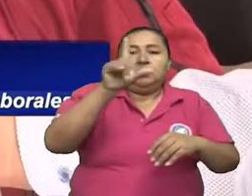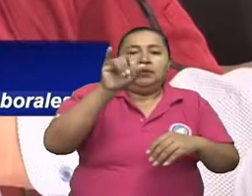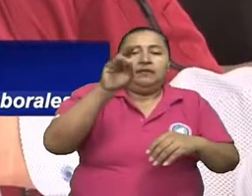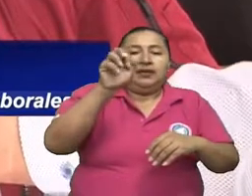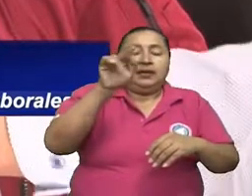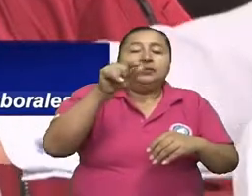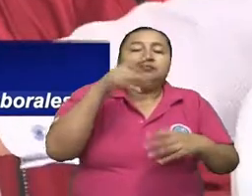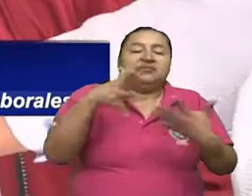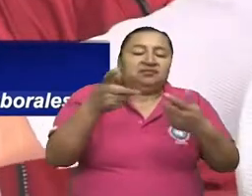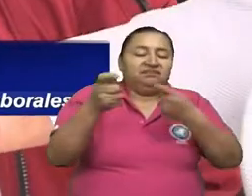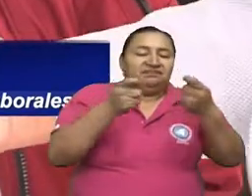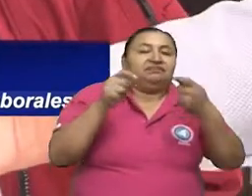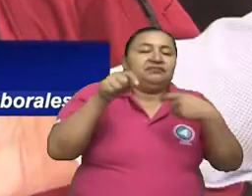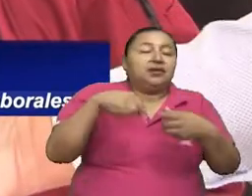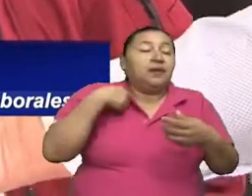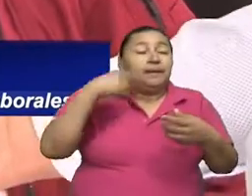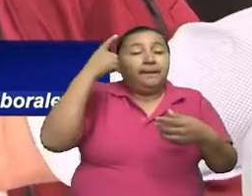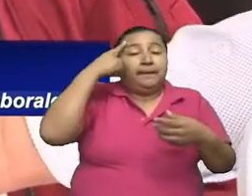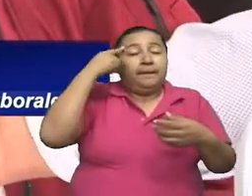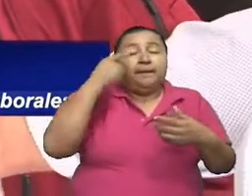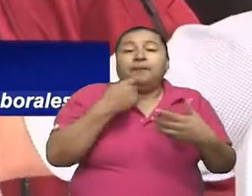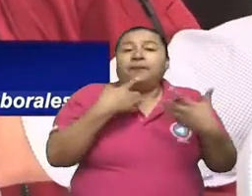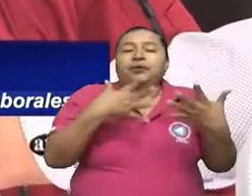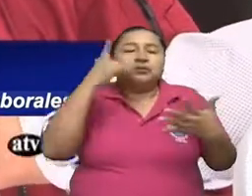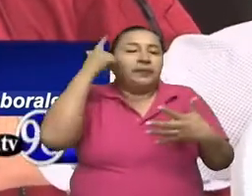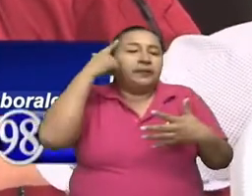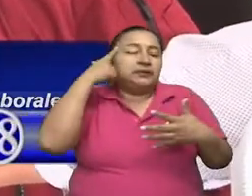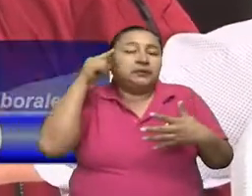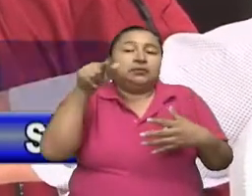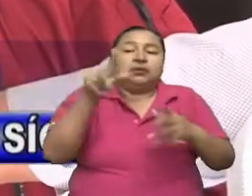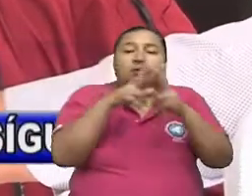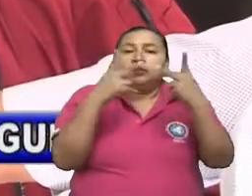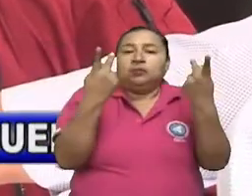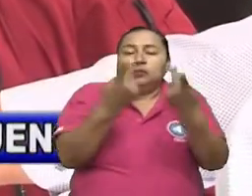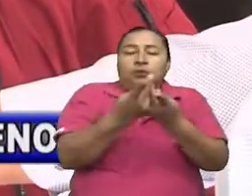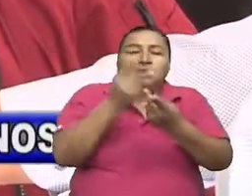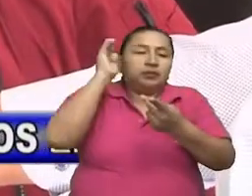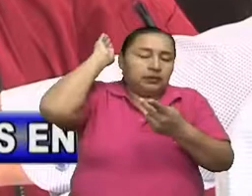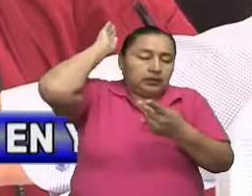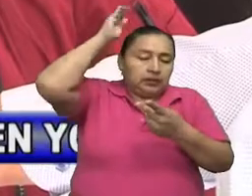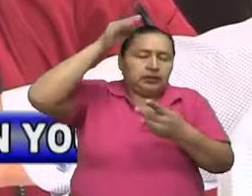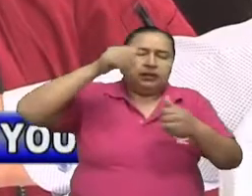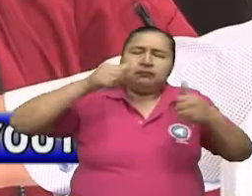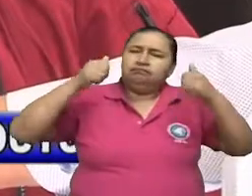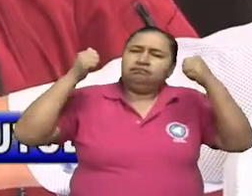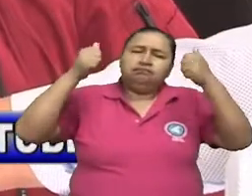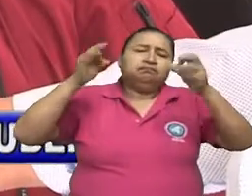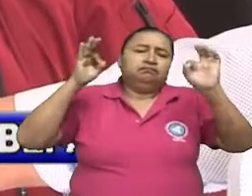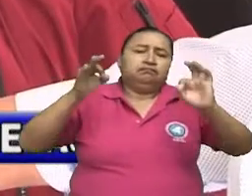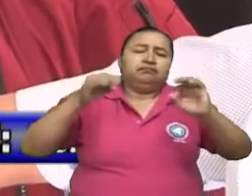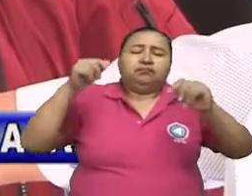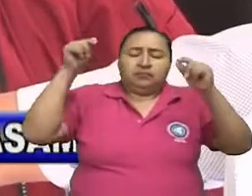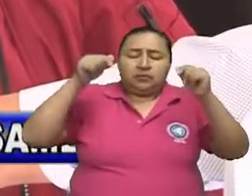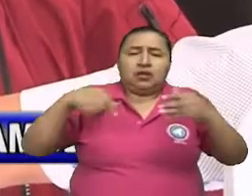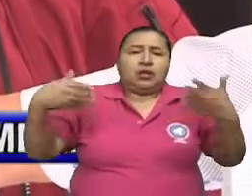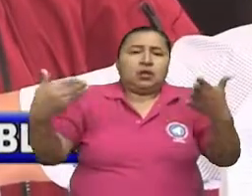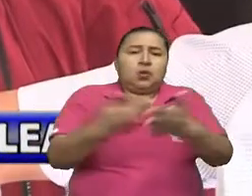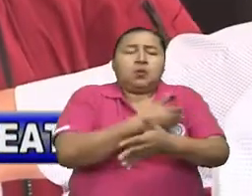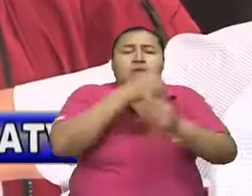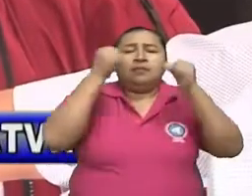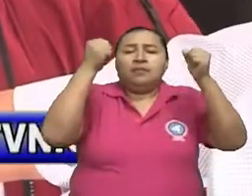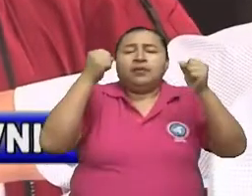Por lo tanto, creemos que el pueblo de Argentina ha sido el ganador ante esta